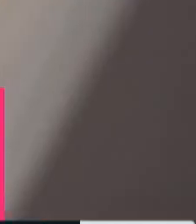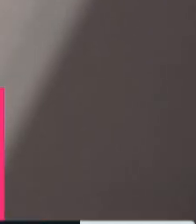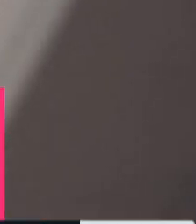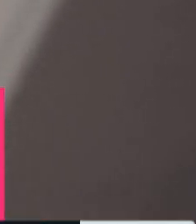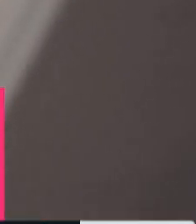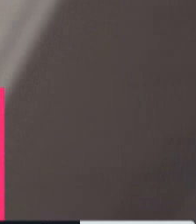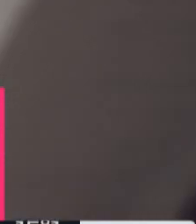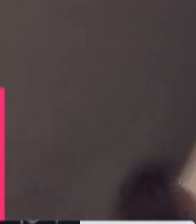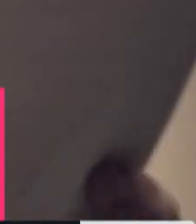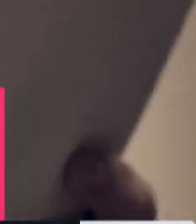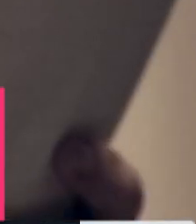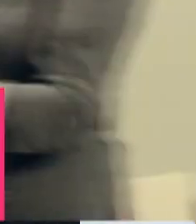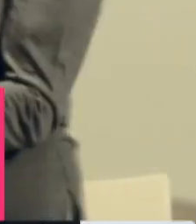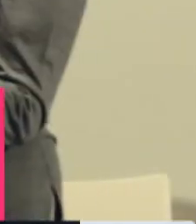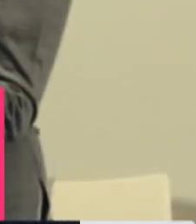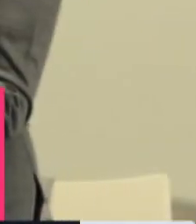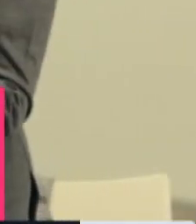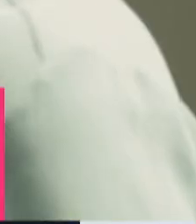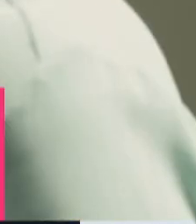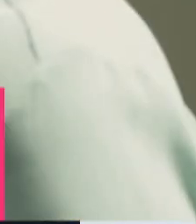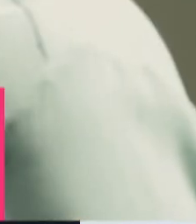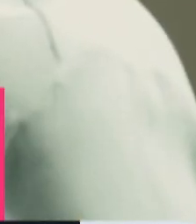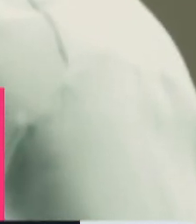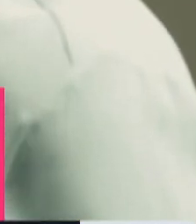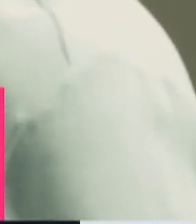las voces te van llevando mediante la historia. También